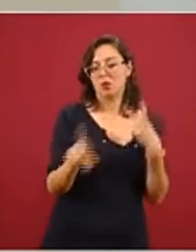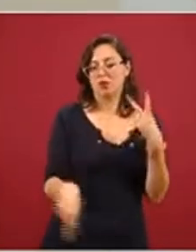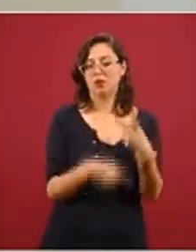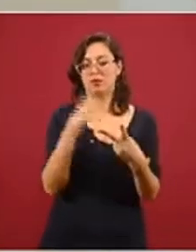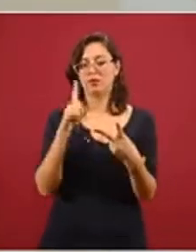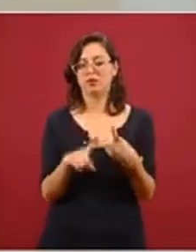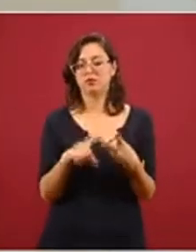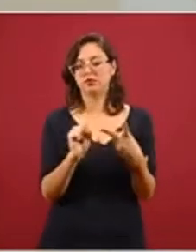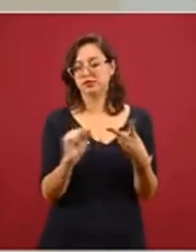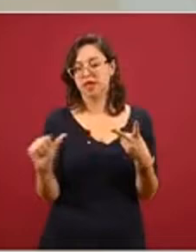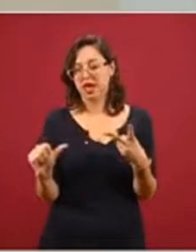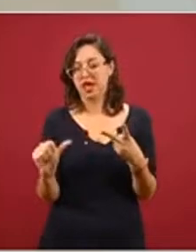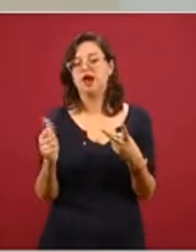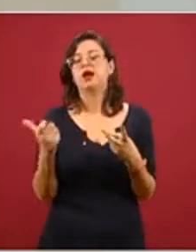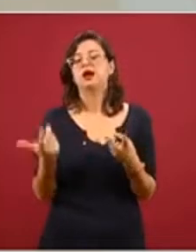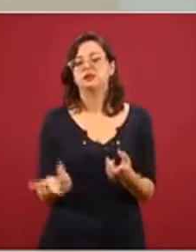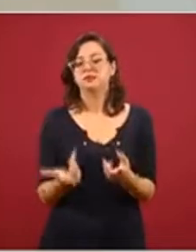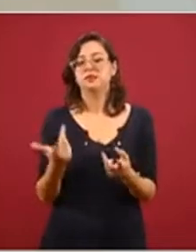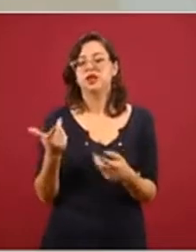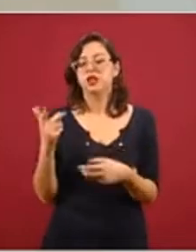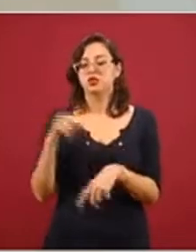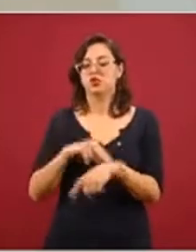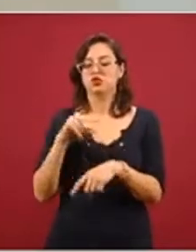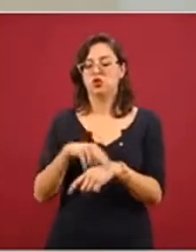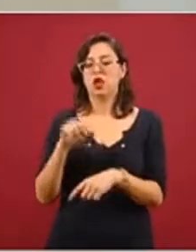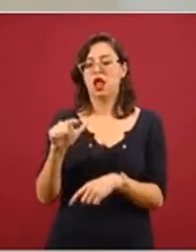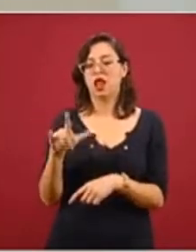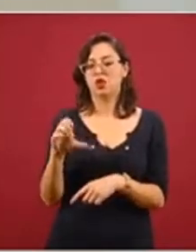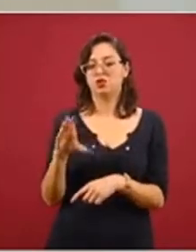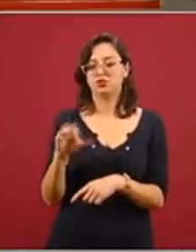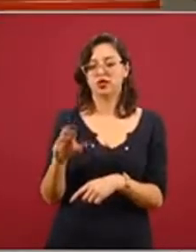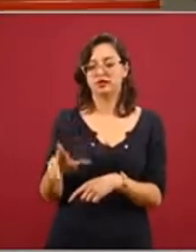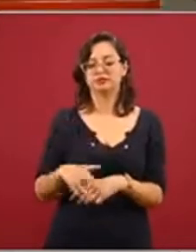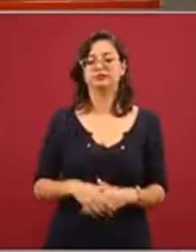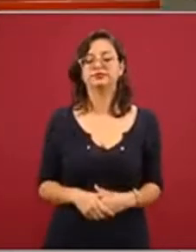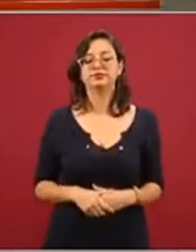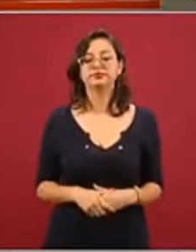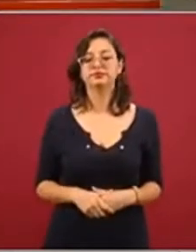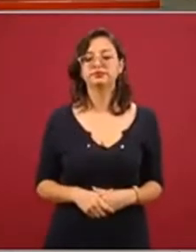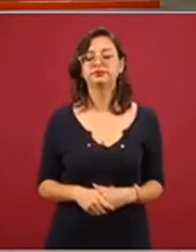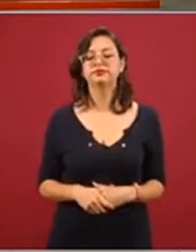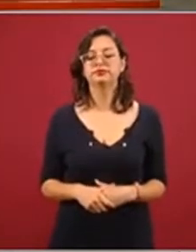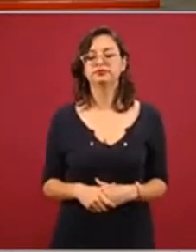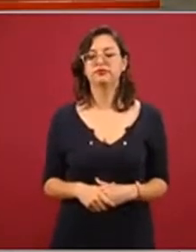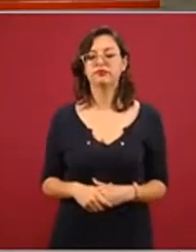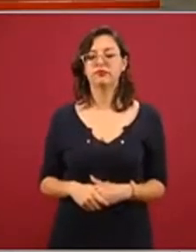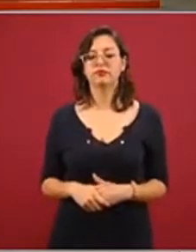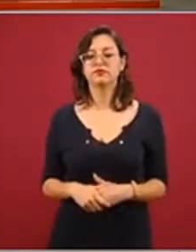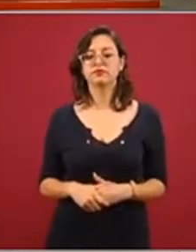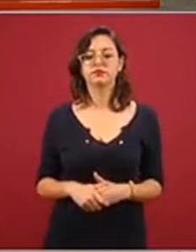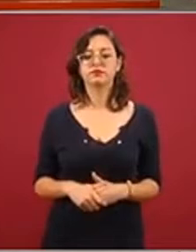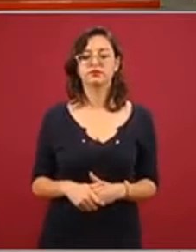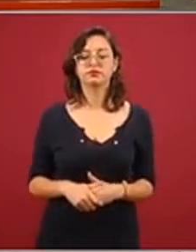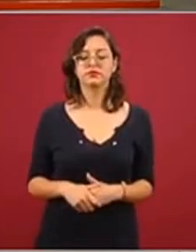y el sector Salud a través del doctor Alcocer, secretario de Salud. Participaron también